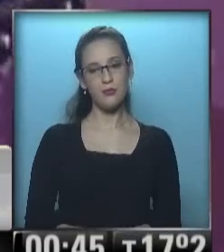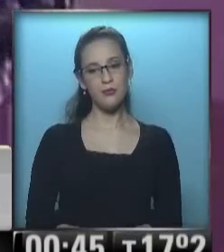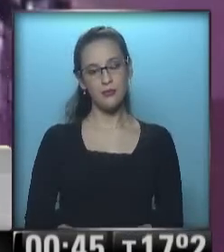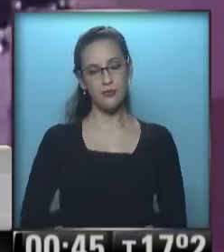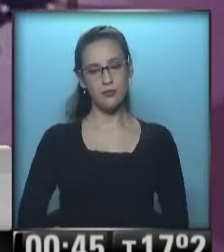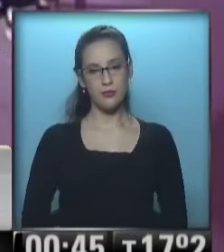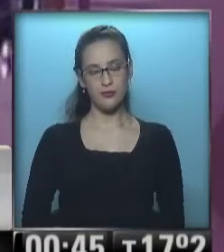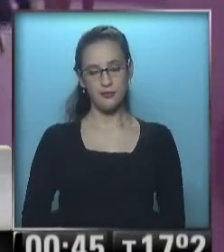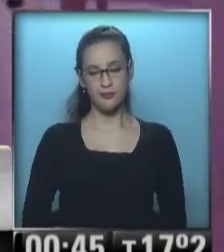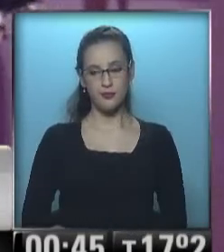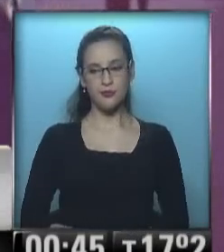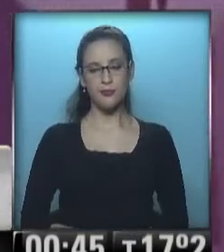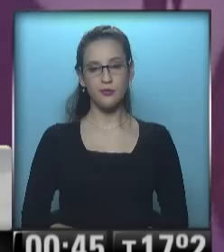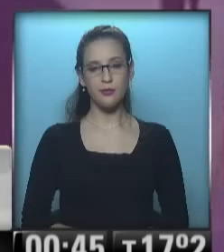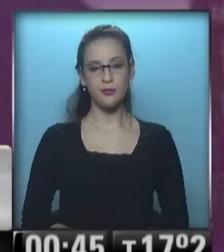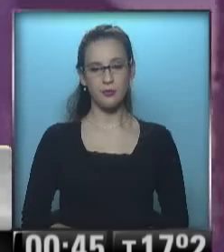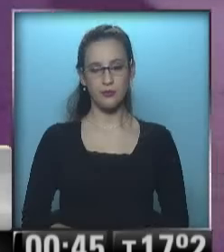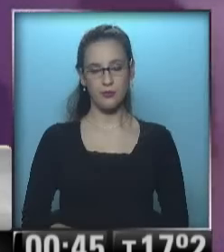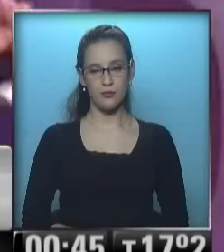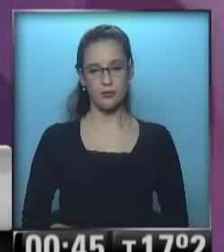soy un simulcro.